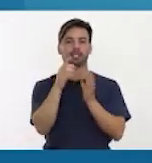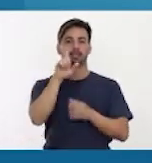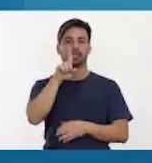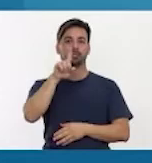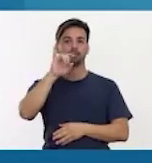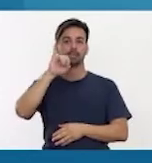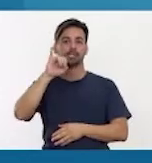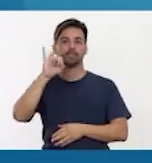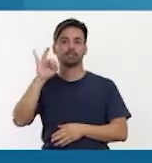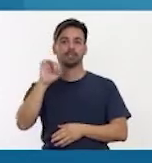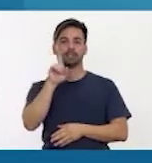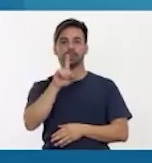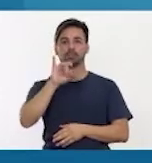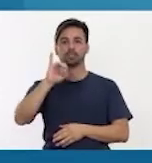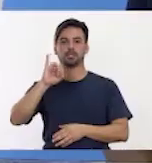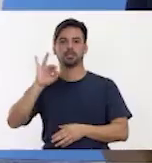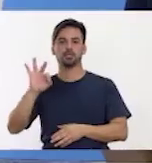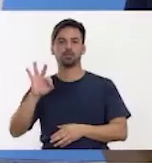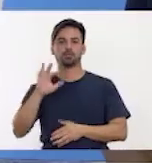texto.